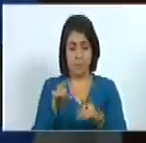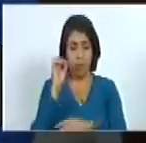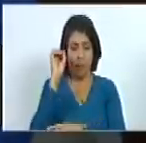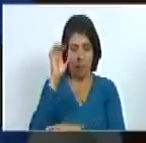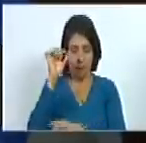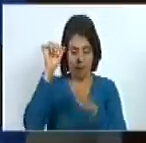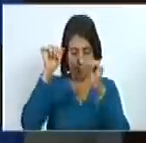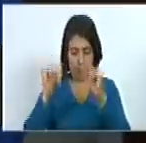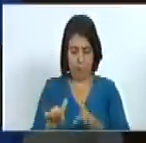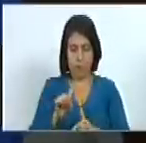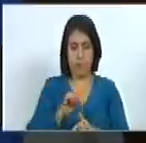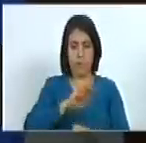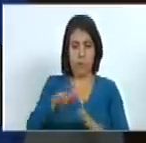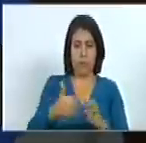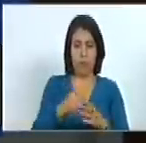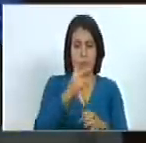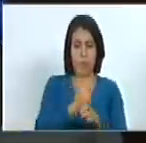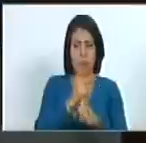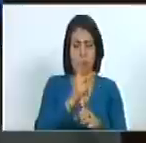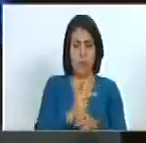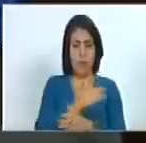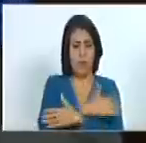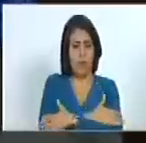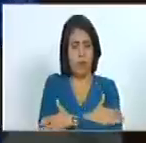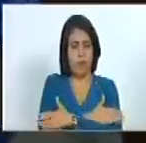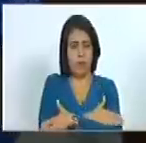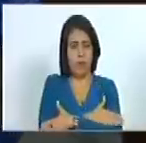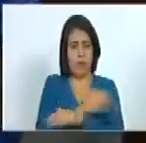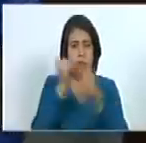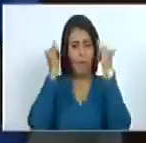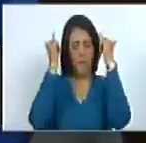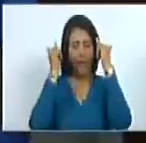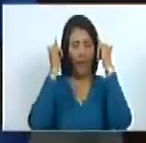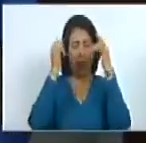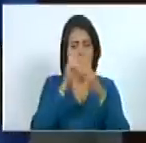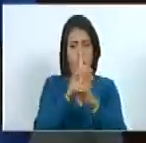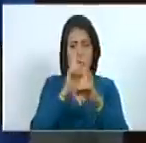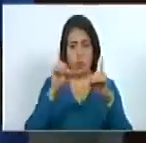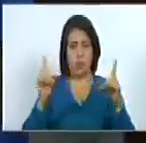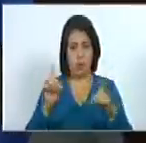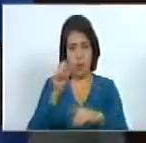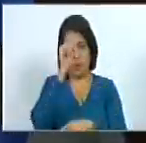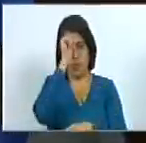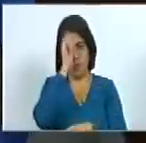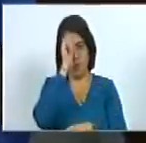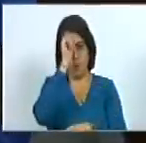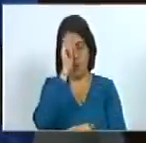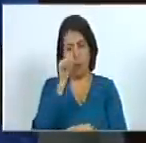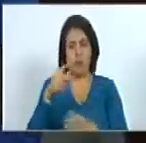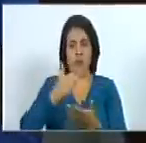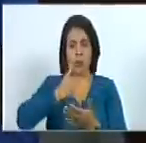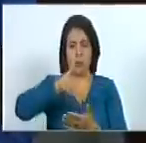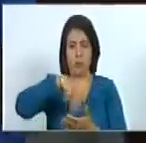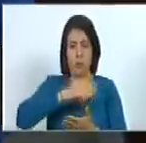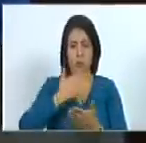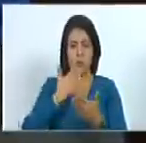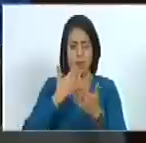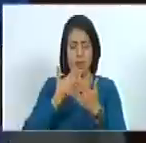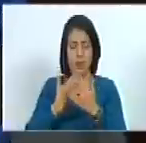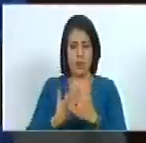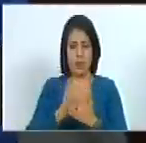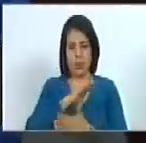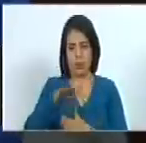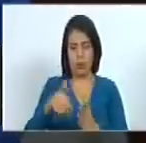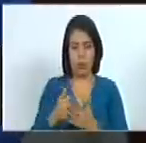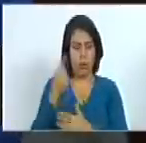Parlamento y para el Paraguay, mi felicitación por la fiesta democrática que tuvieron el domingo y nuestro agradecimiento en nombre